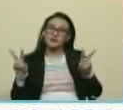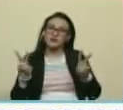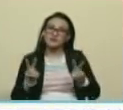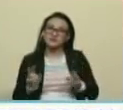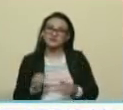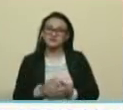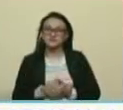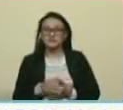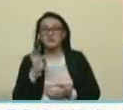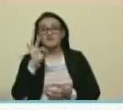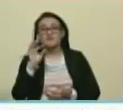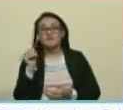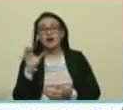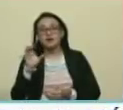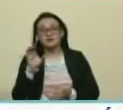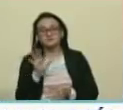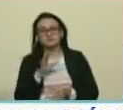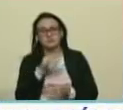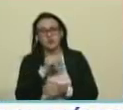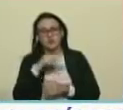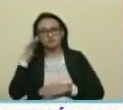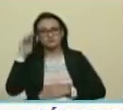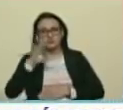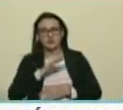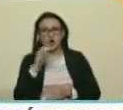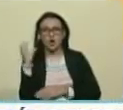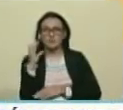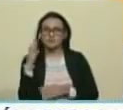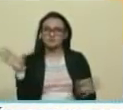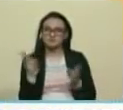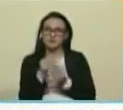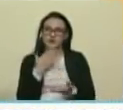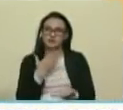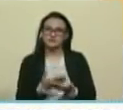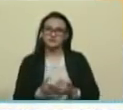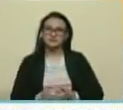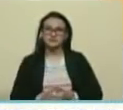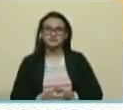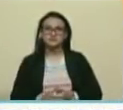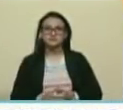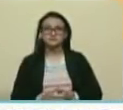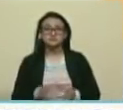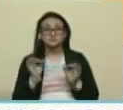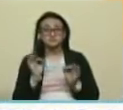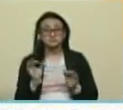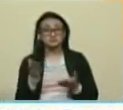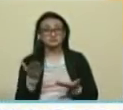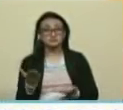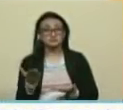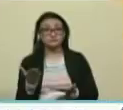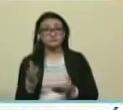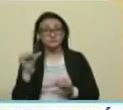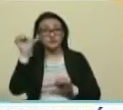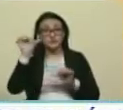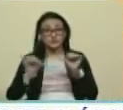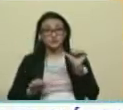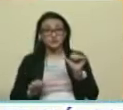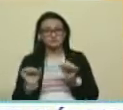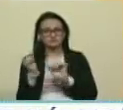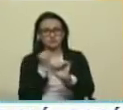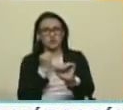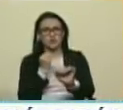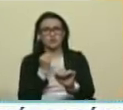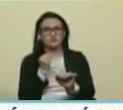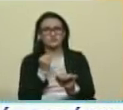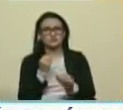la FARC, Ejército del Pueblo. Muchísimas gracias. Era entonces el pronunciamiento oficial de la República Bolivariana de Venezuela en rechazo a